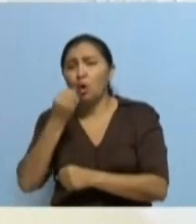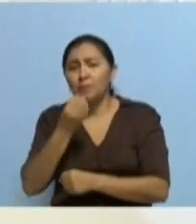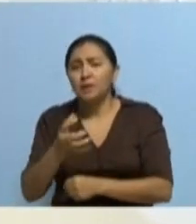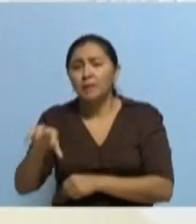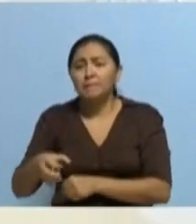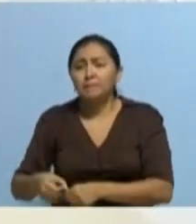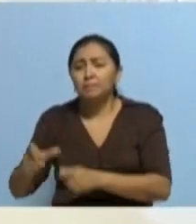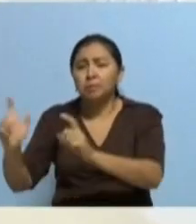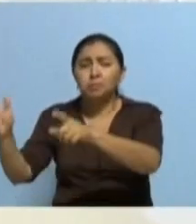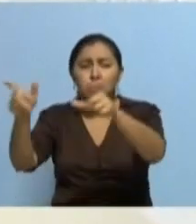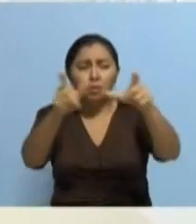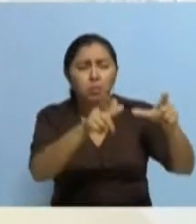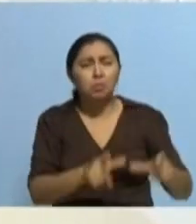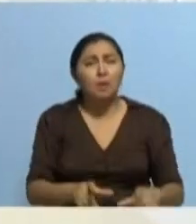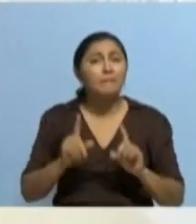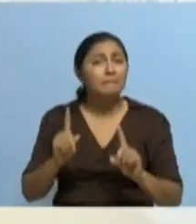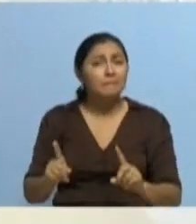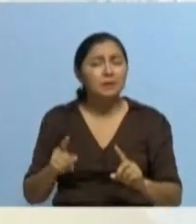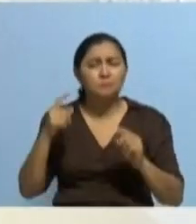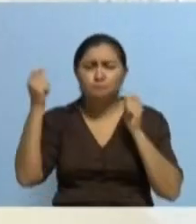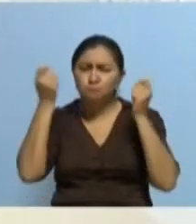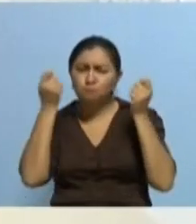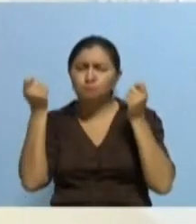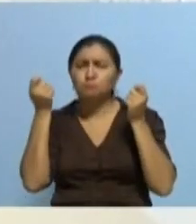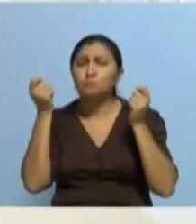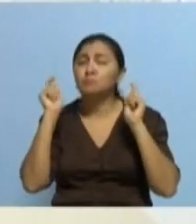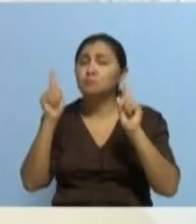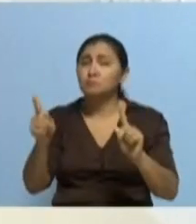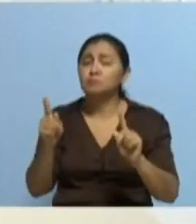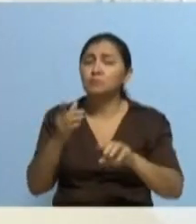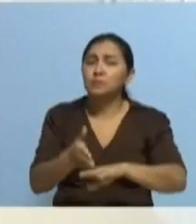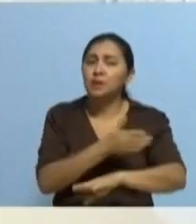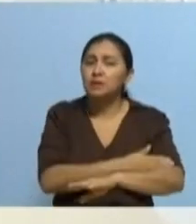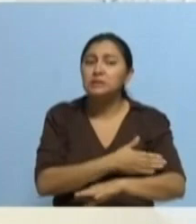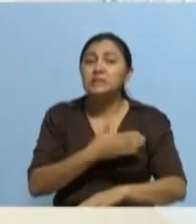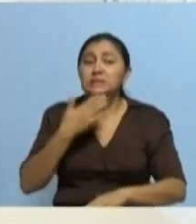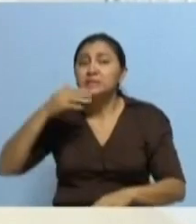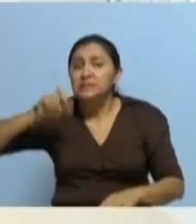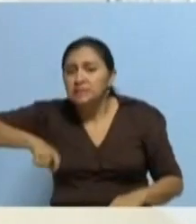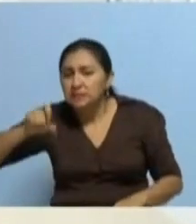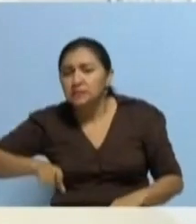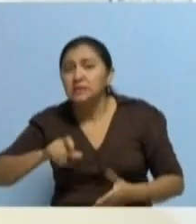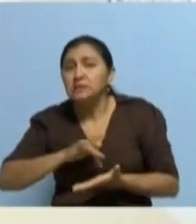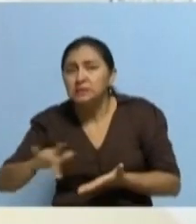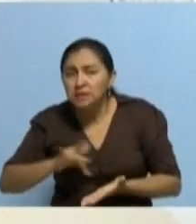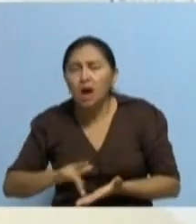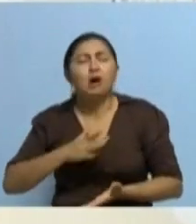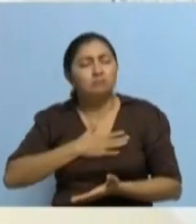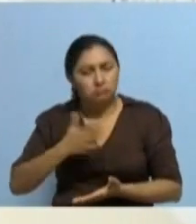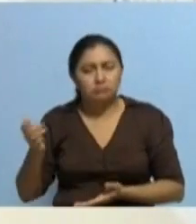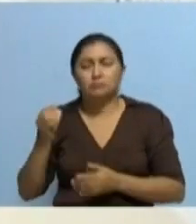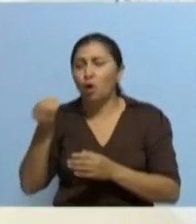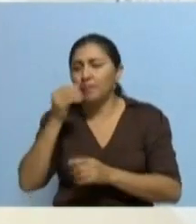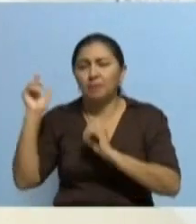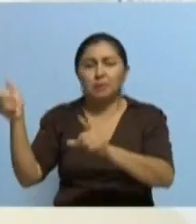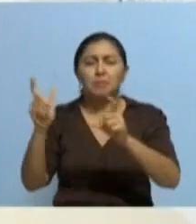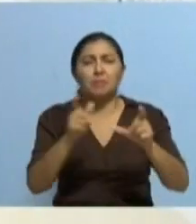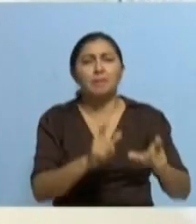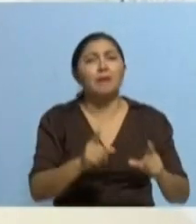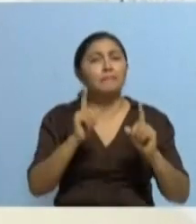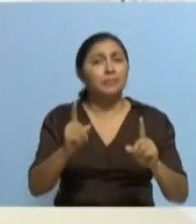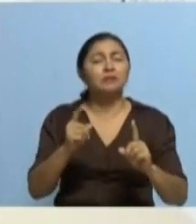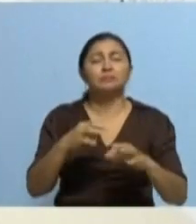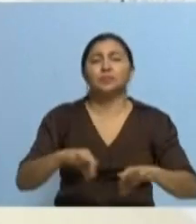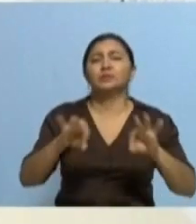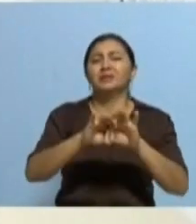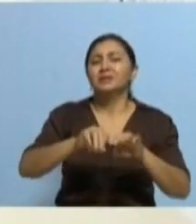son estrategias que se montan siempre y cuando sea necesario, porque de todas maneras los animales, así sea por todo el tema de selección